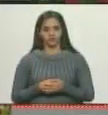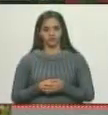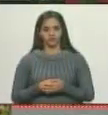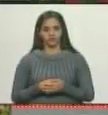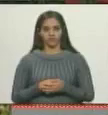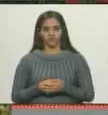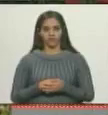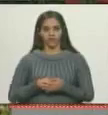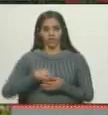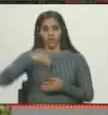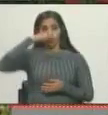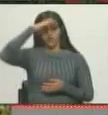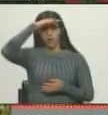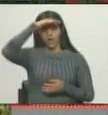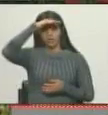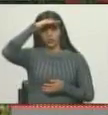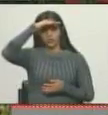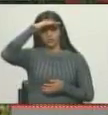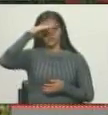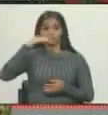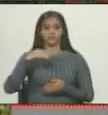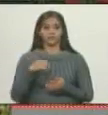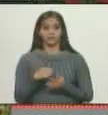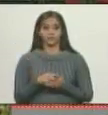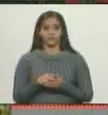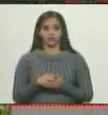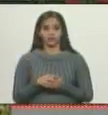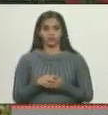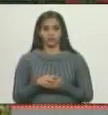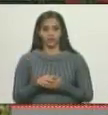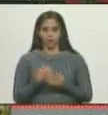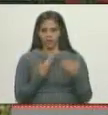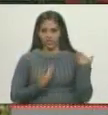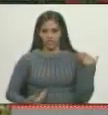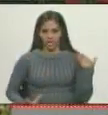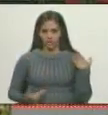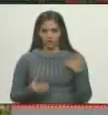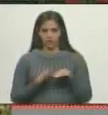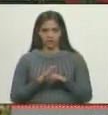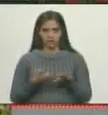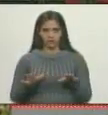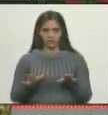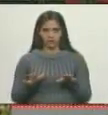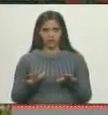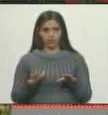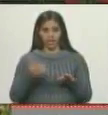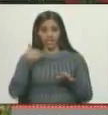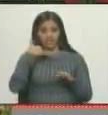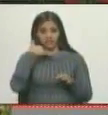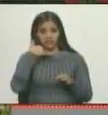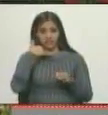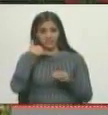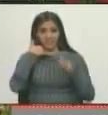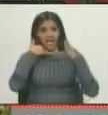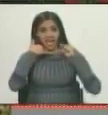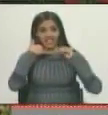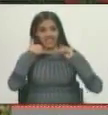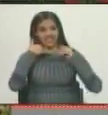Donald Trump, ya el presidente salió al aire. ¿Está ahí, compañero? Sí, aquí.